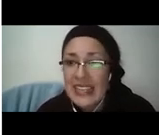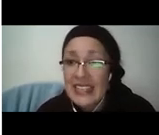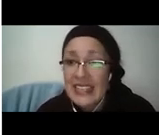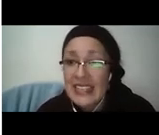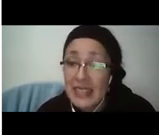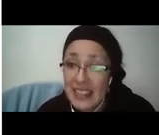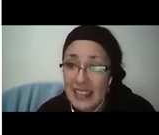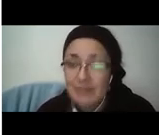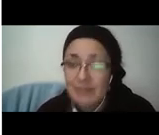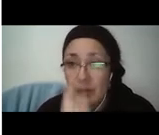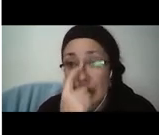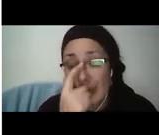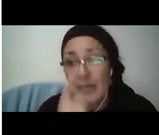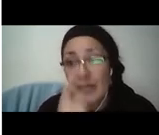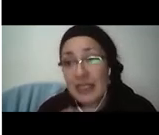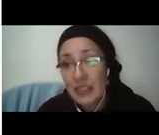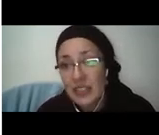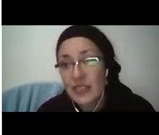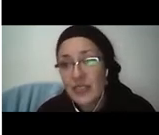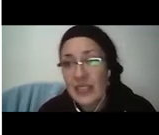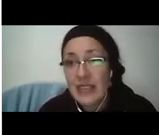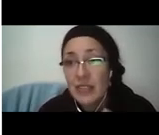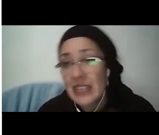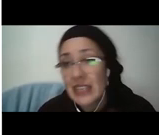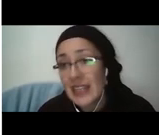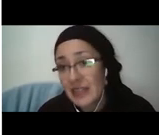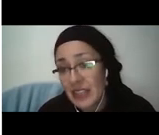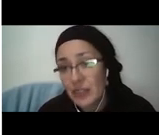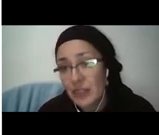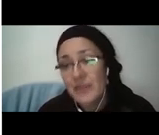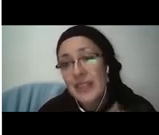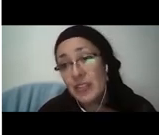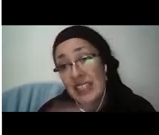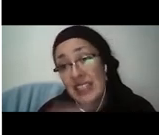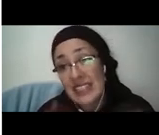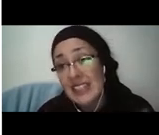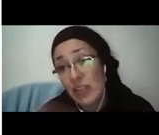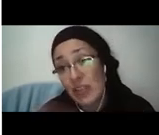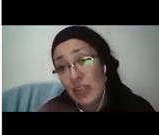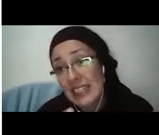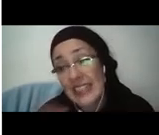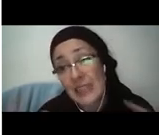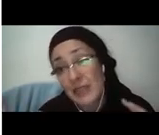energía intermitente porque depende, ¿no es cierto?, de las velocidades del viento. Entonces, en ciertas horas del día tenemos más